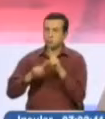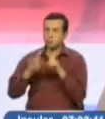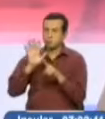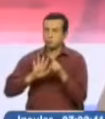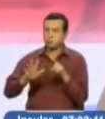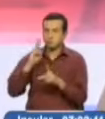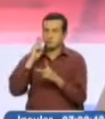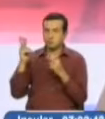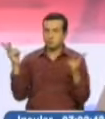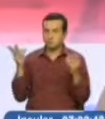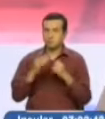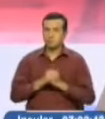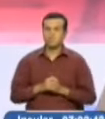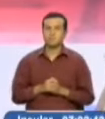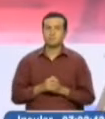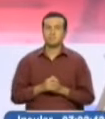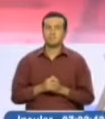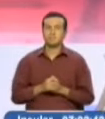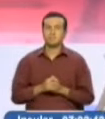ven.